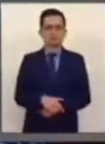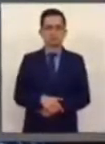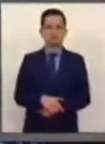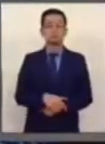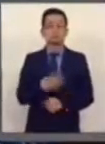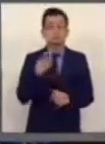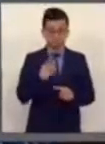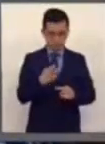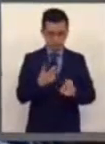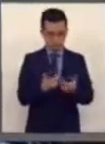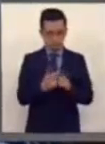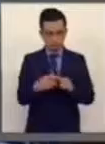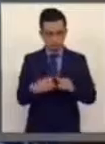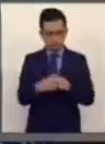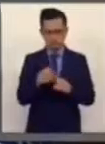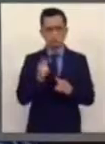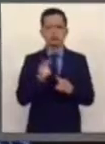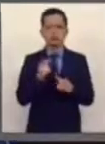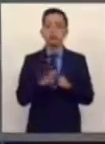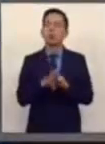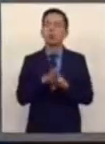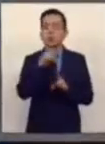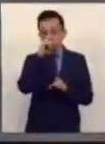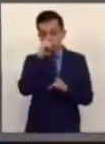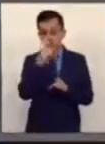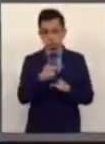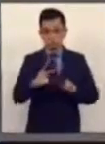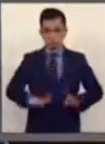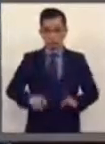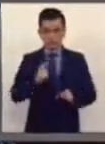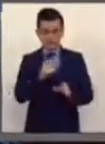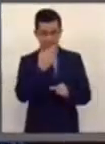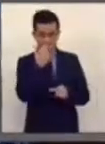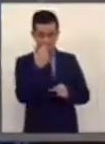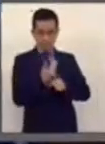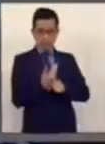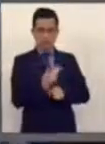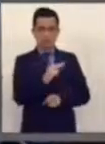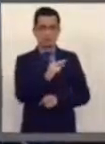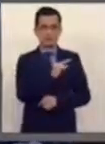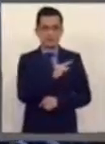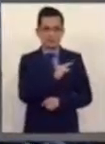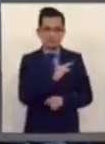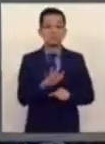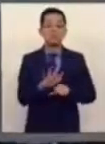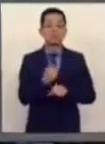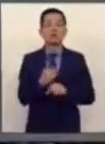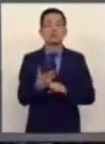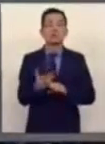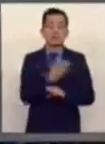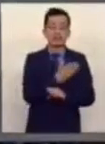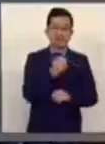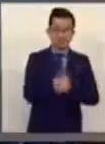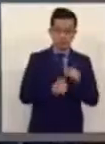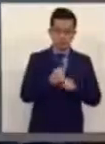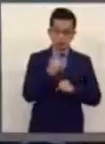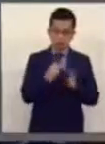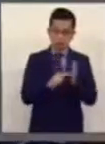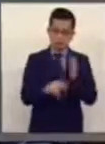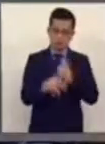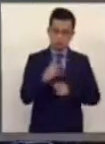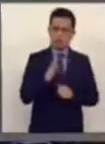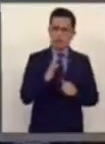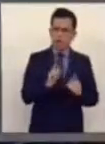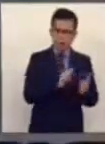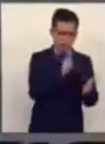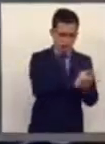están en un régimen de responsabilidad especial, pues cuando se expidieron ambas leyes en 2014, se estableció que no